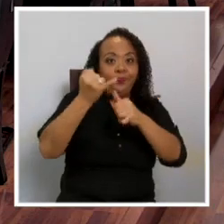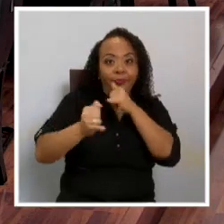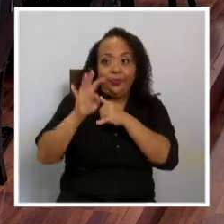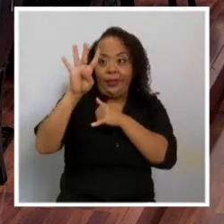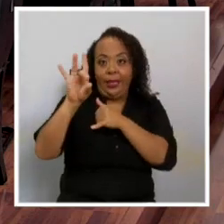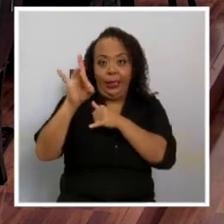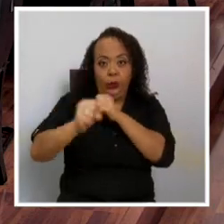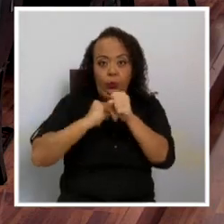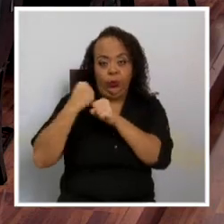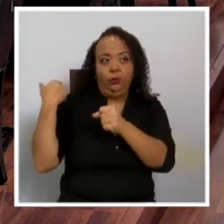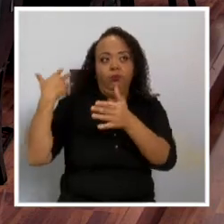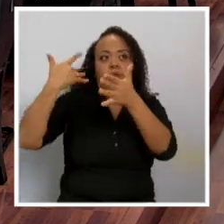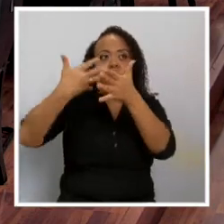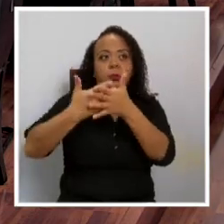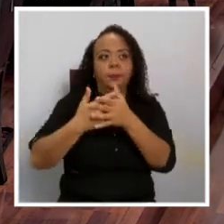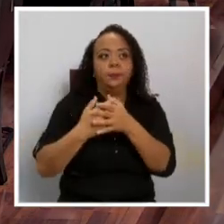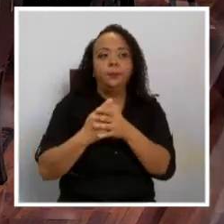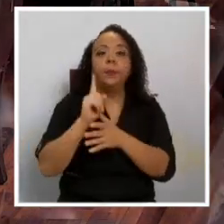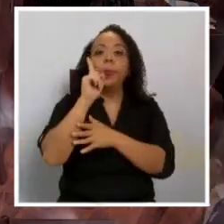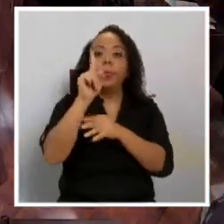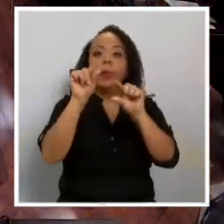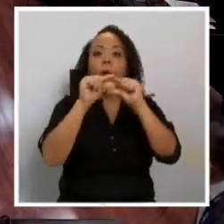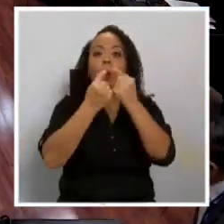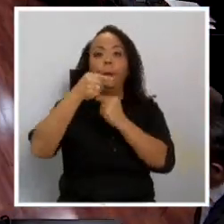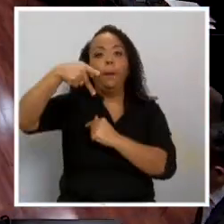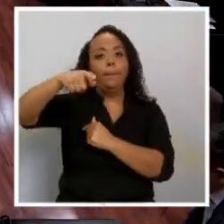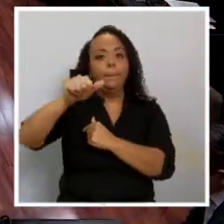48 horas. Uno era no solo la fracción del